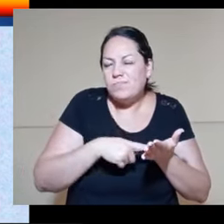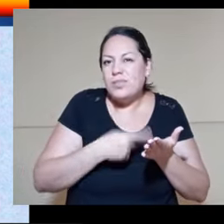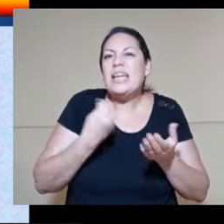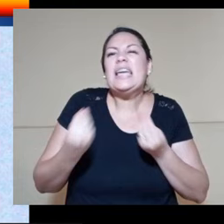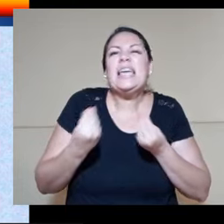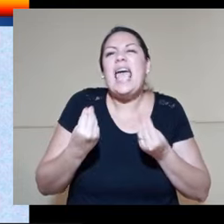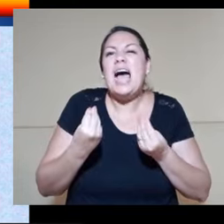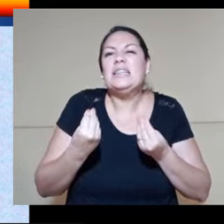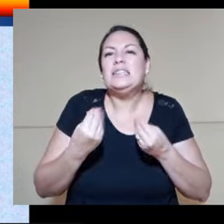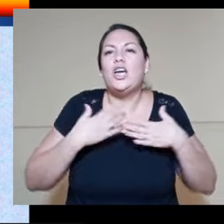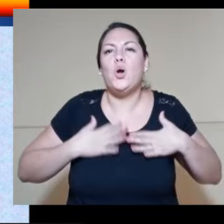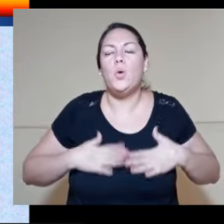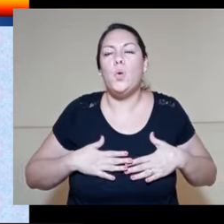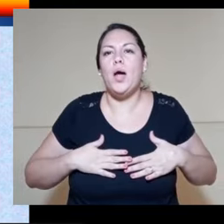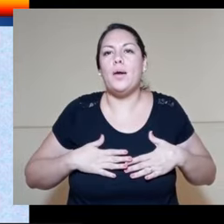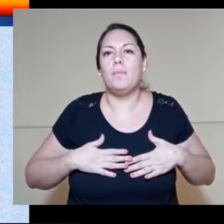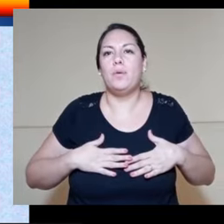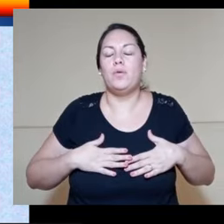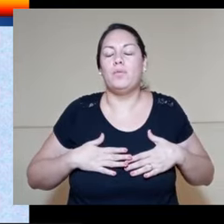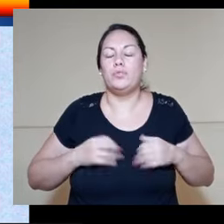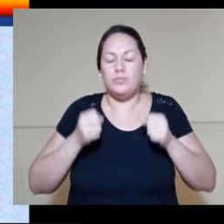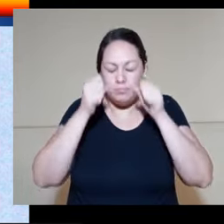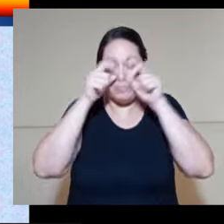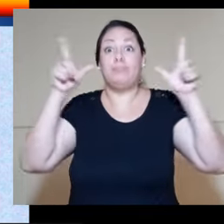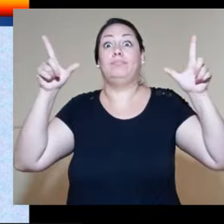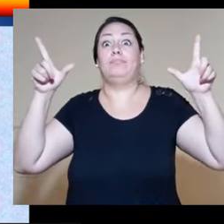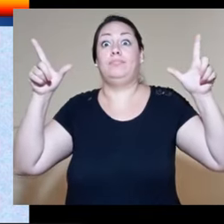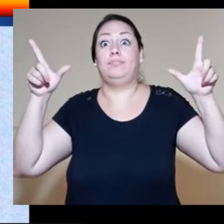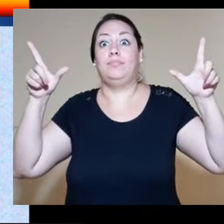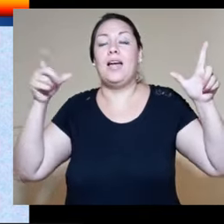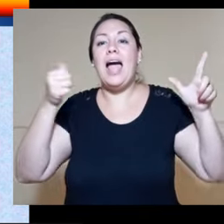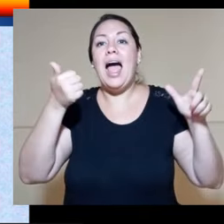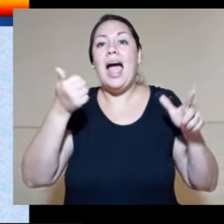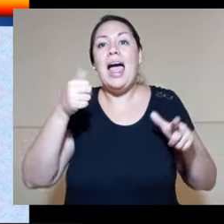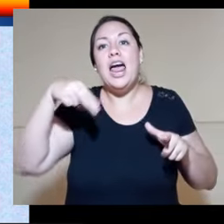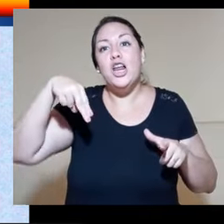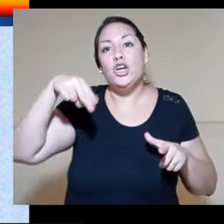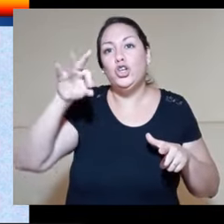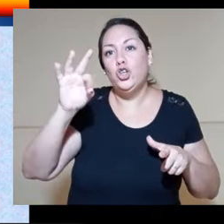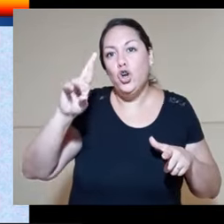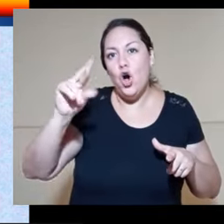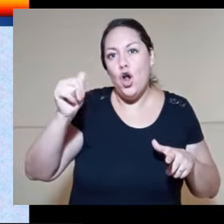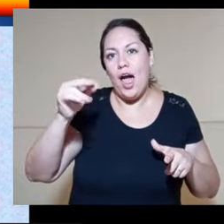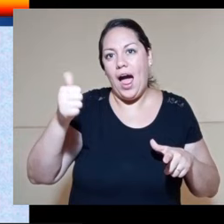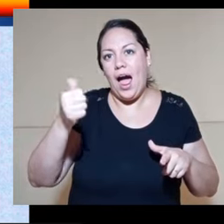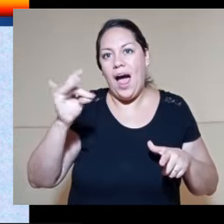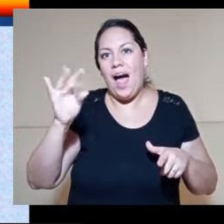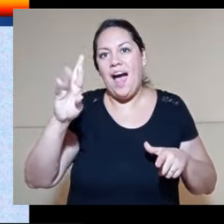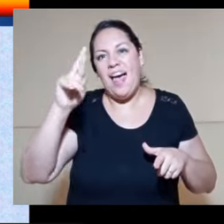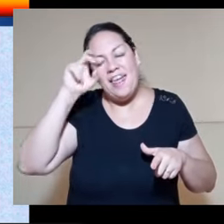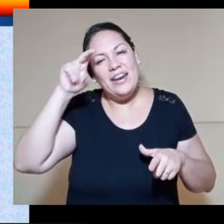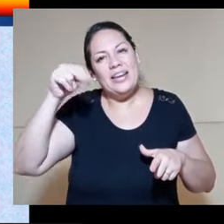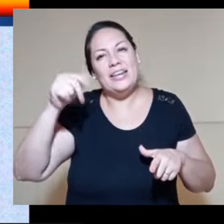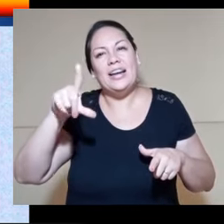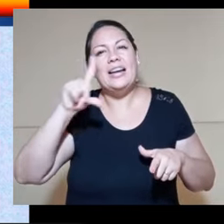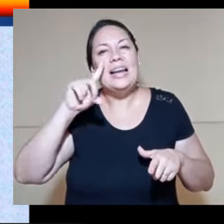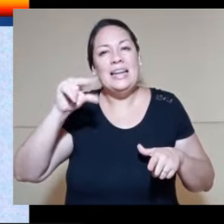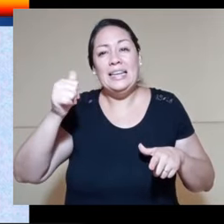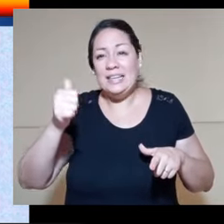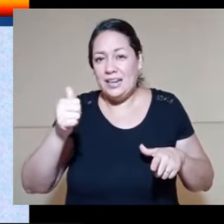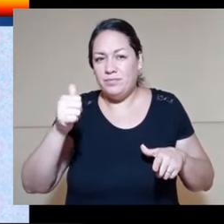cerebro aumenta la liberación en la sinapsis de noradrenalina, por ejemplo. Y si la noradrenalina